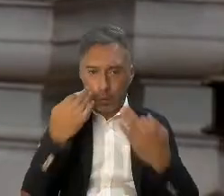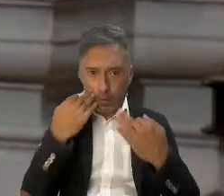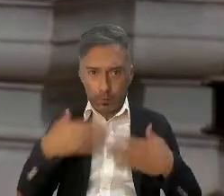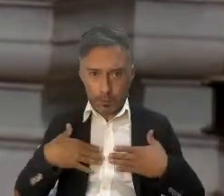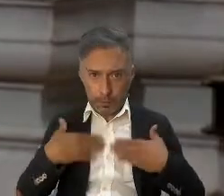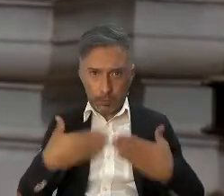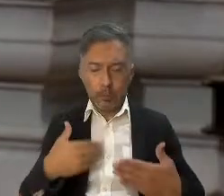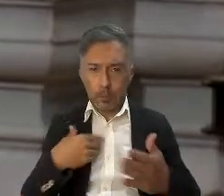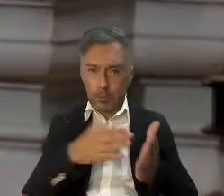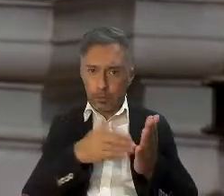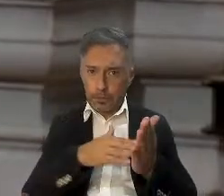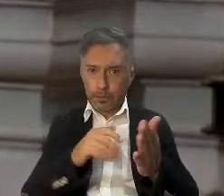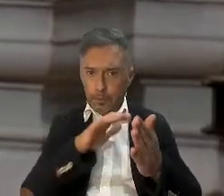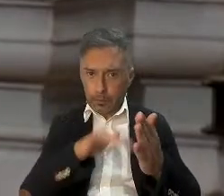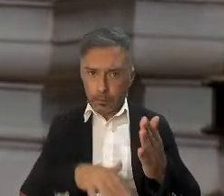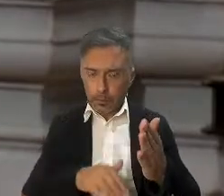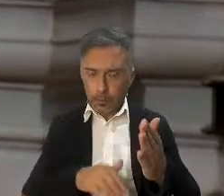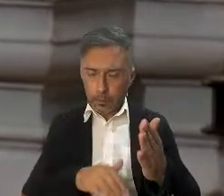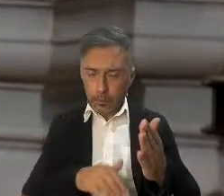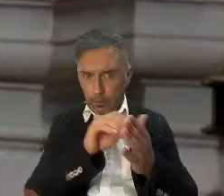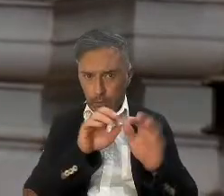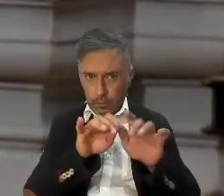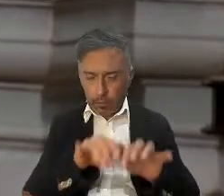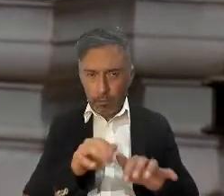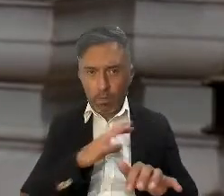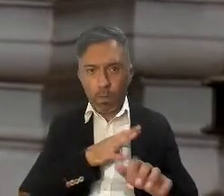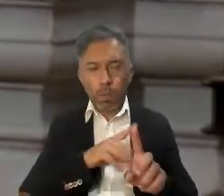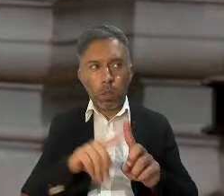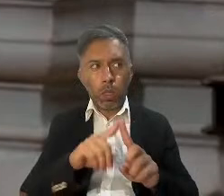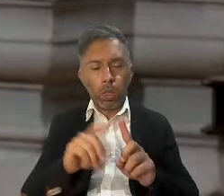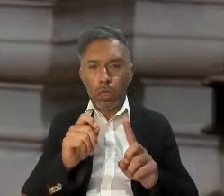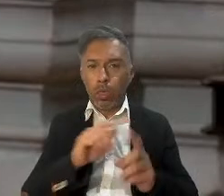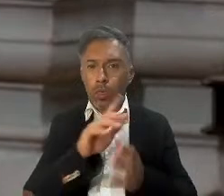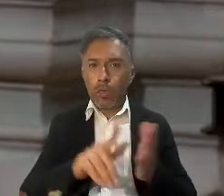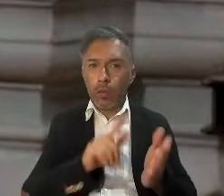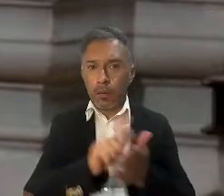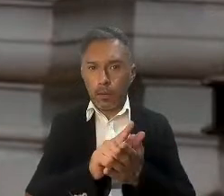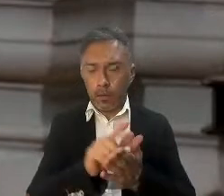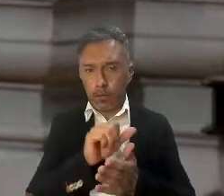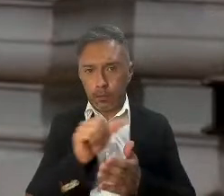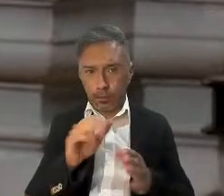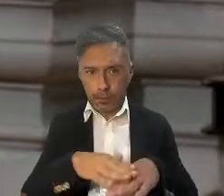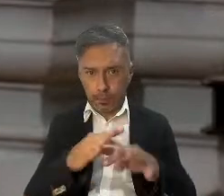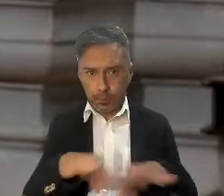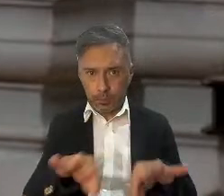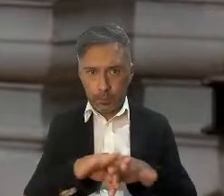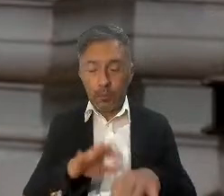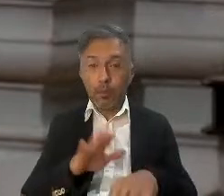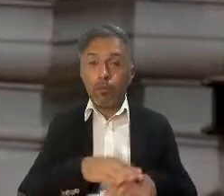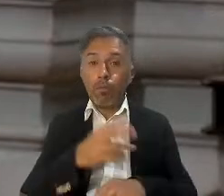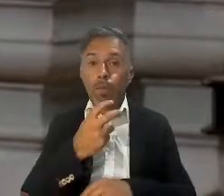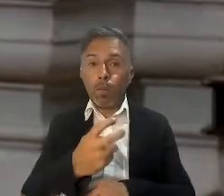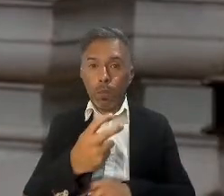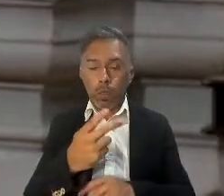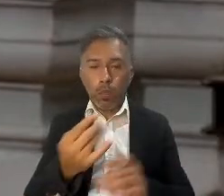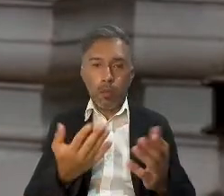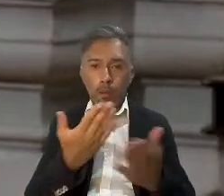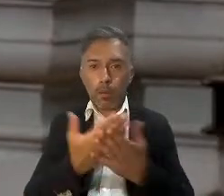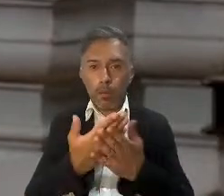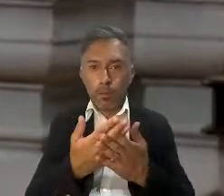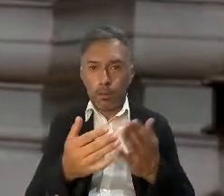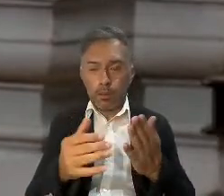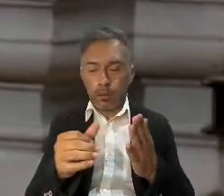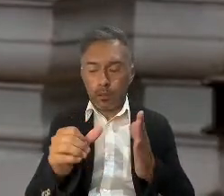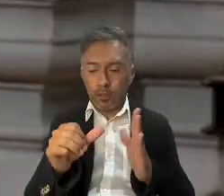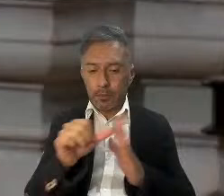de intereses prevista en el propio precepto de la ley fundamental por ello se propone reformar el artículo el